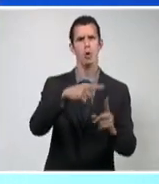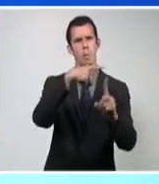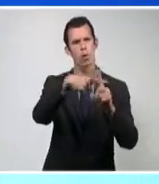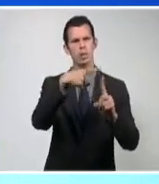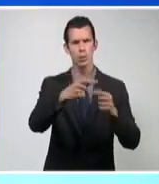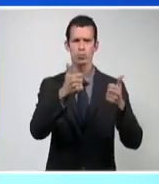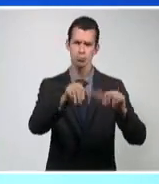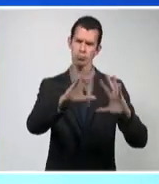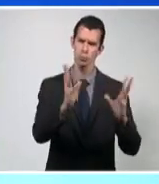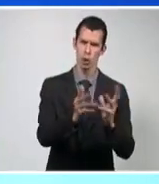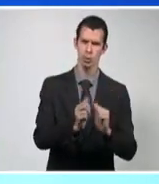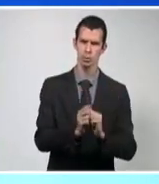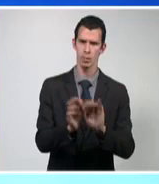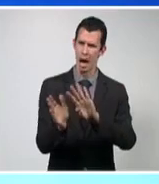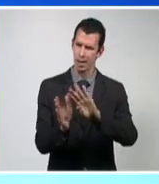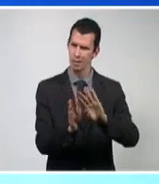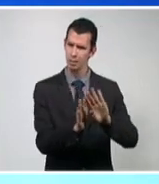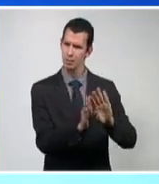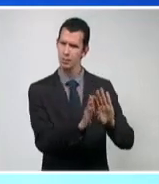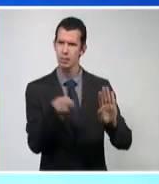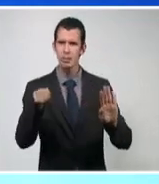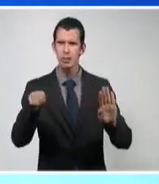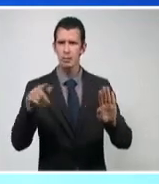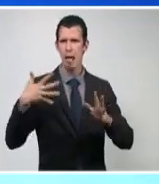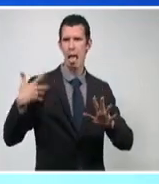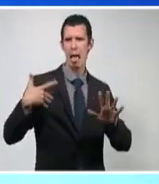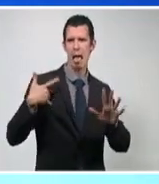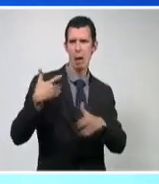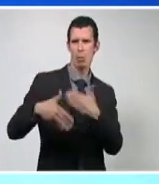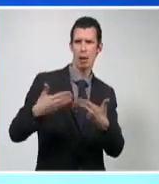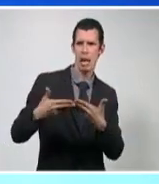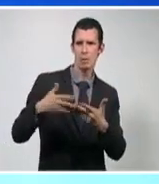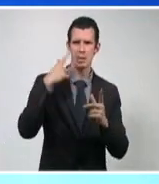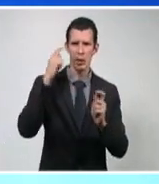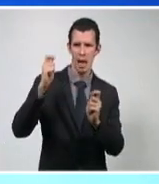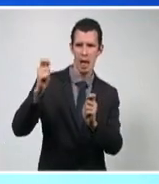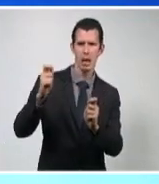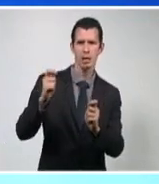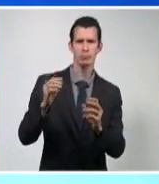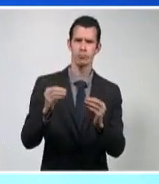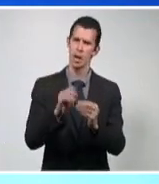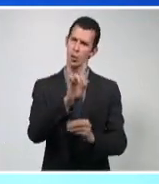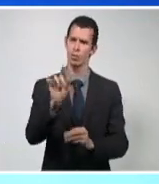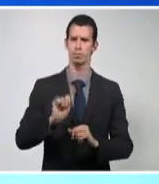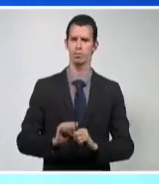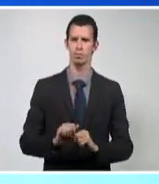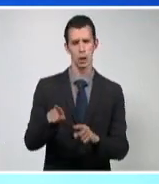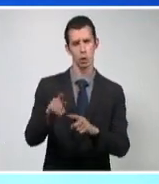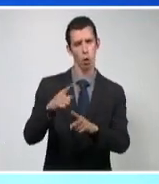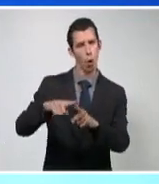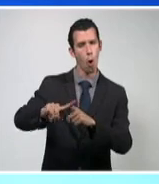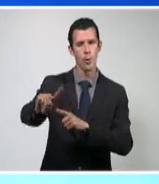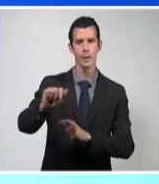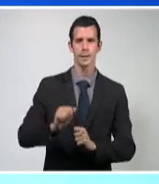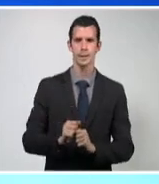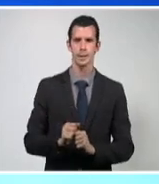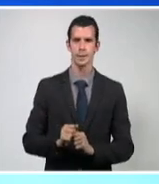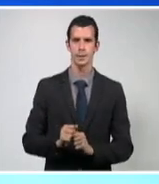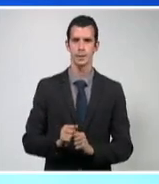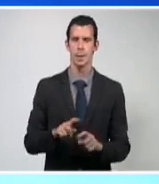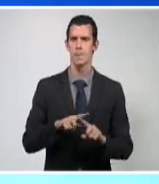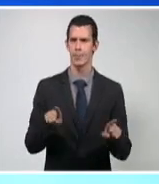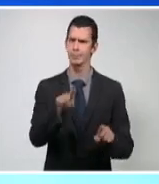medios independientes, tomar en cuenta, y con esto cierro al menos, estos elementos. ¿Cuál fue la participación de estas personas